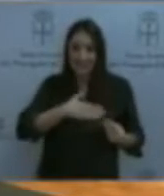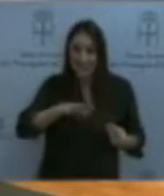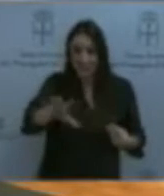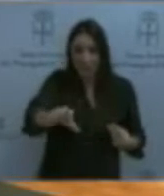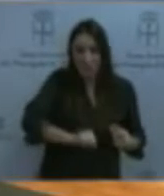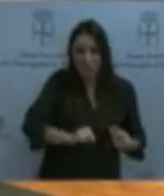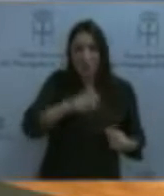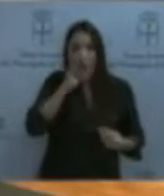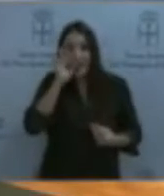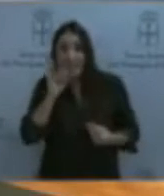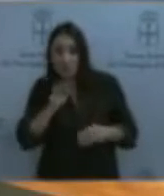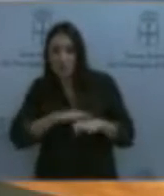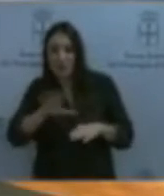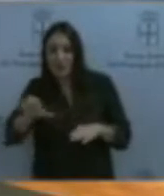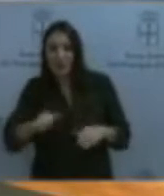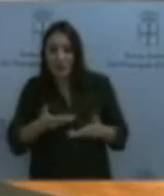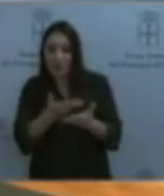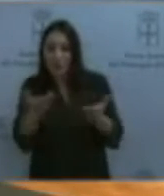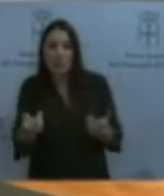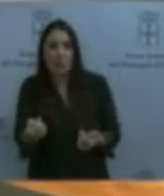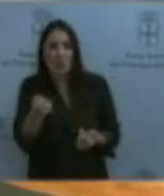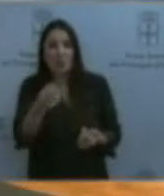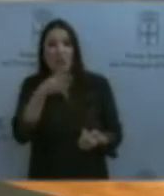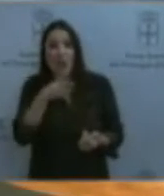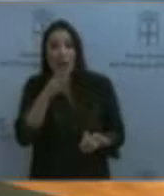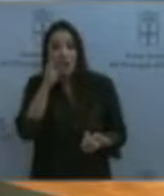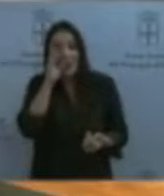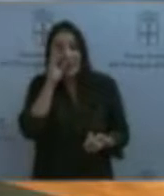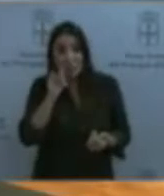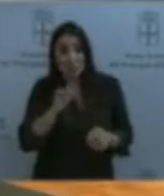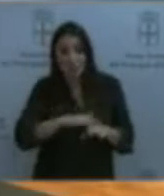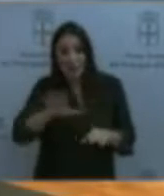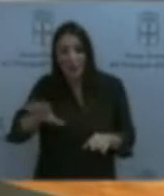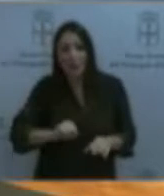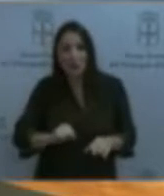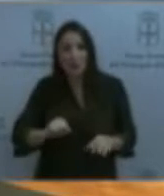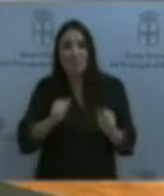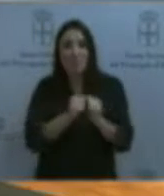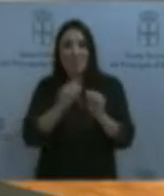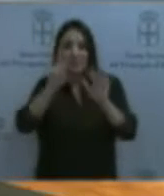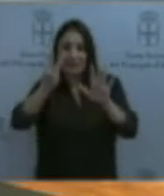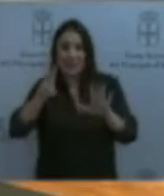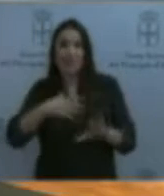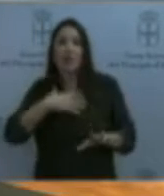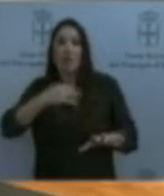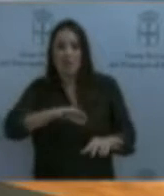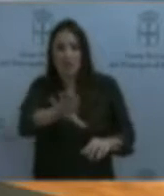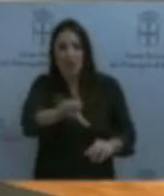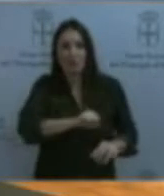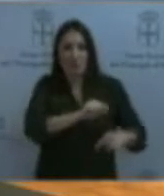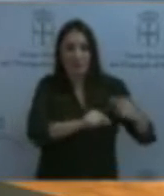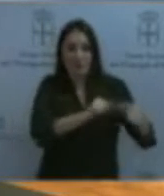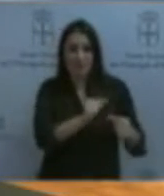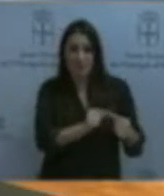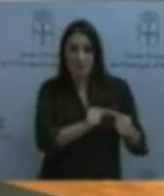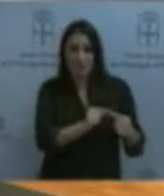este momento, por ejemplo, en nuestro sistema tenemos 27 menores con disposición a ser adoptados